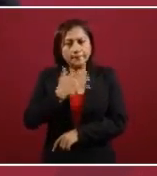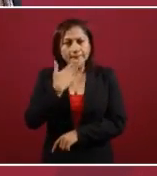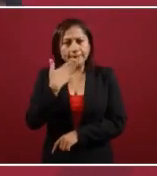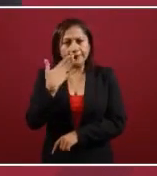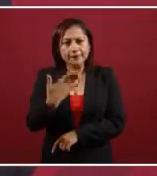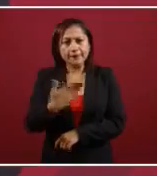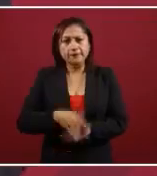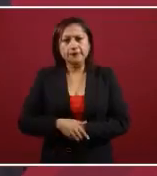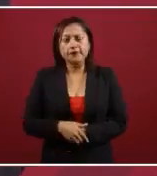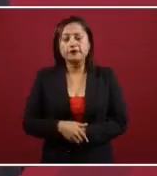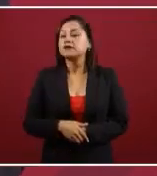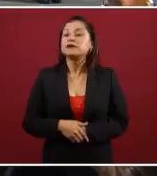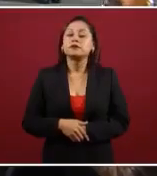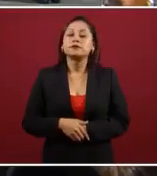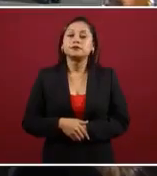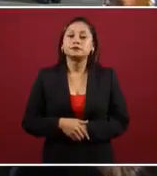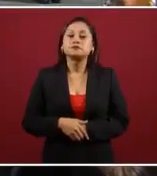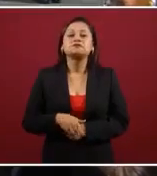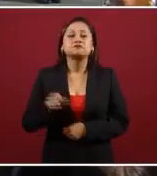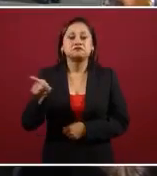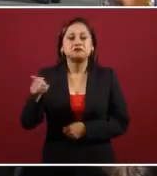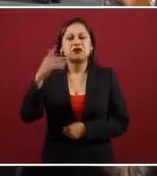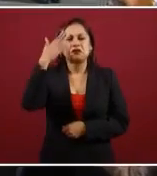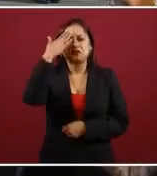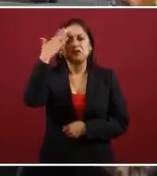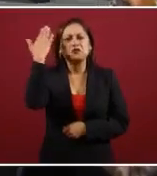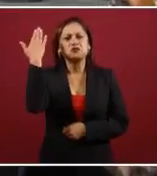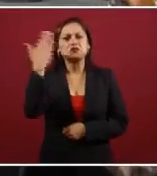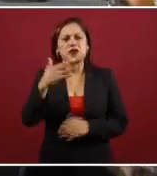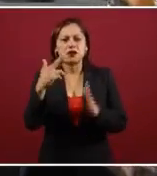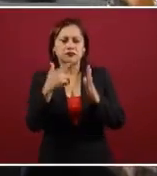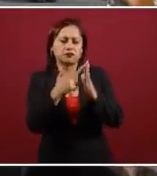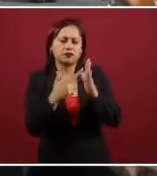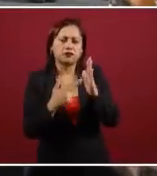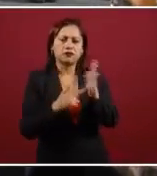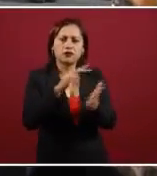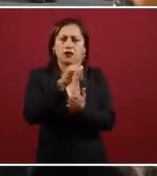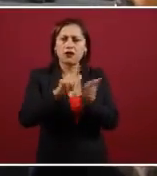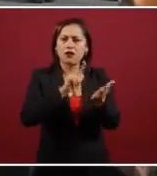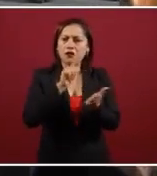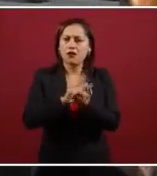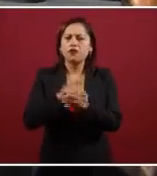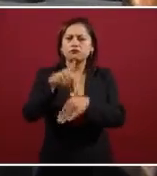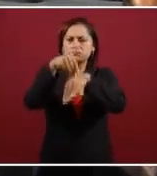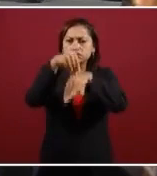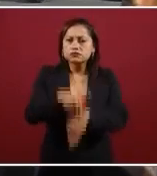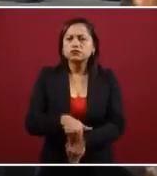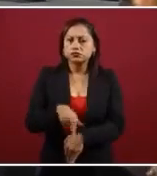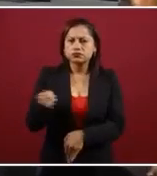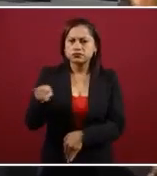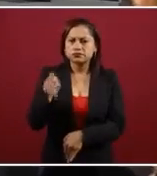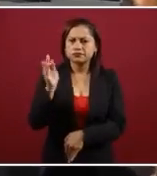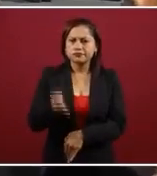se cumpla con la legalidad, que haya reglas claras.